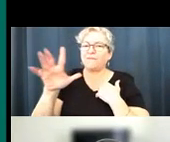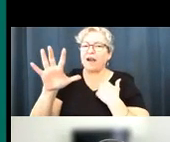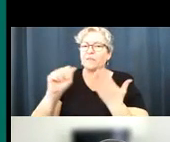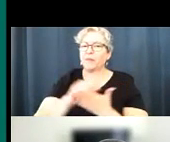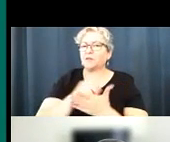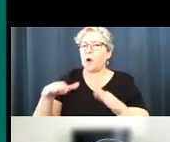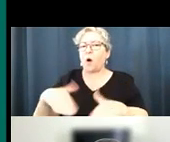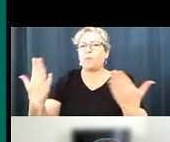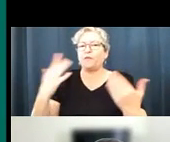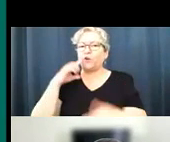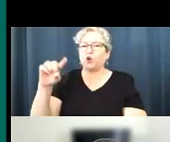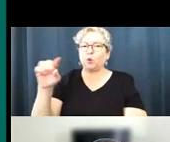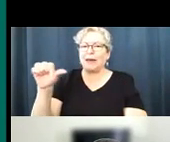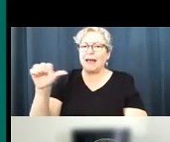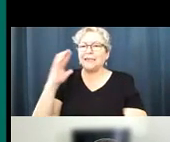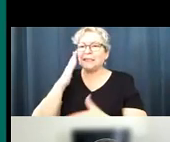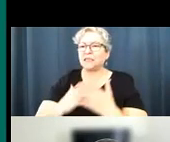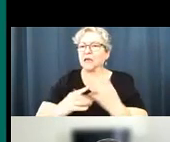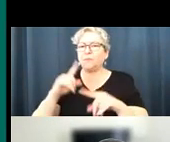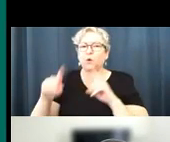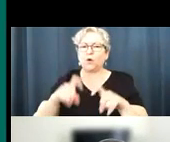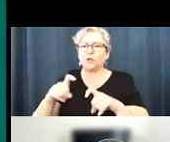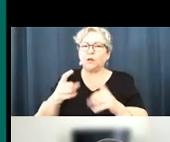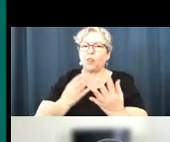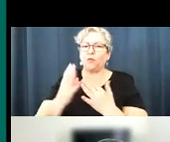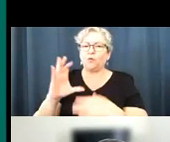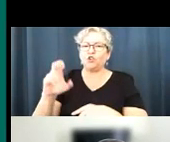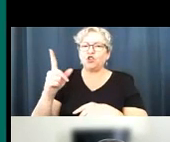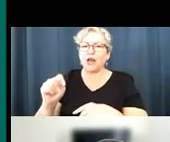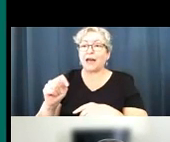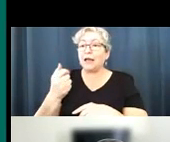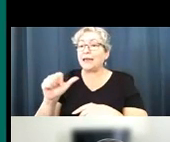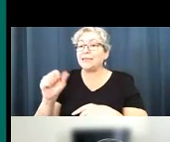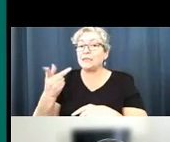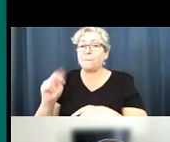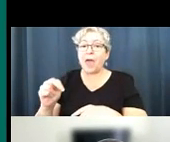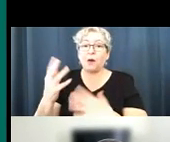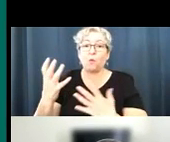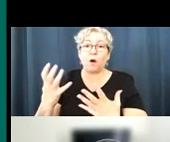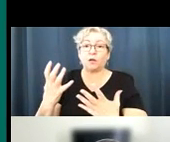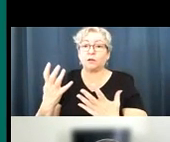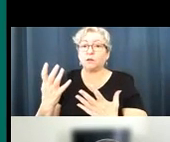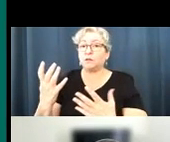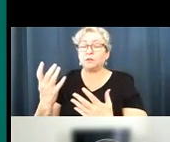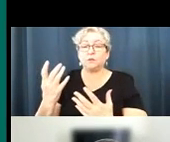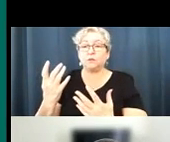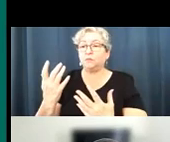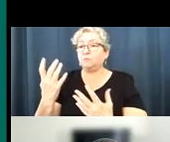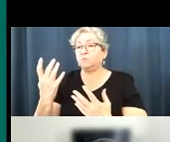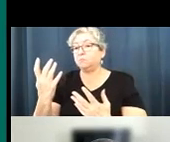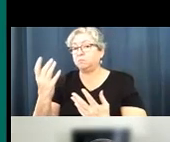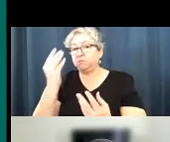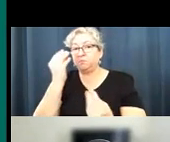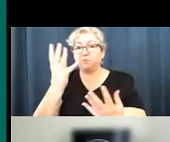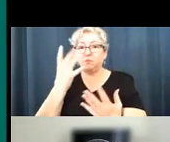tenemos como 25 minutos aproximadamente para unas preguntas. Tengo algunas preguntas aquí en el chat, si alguno de los de español